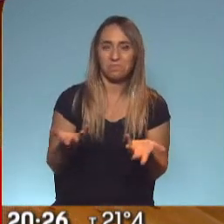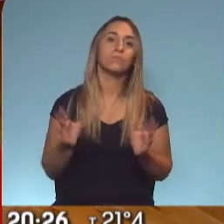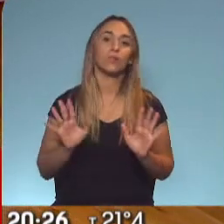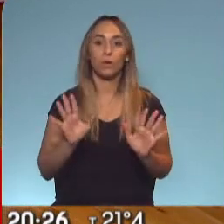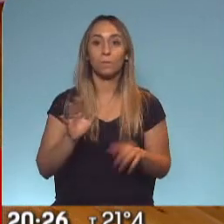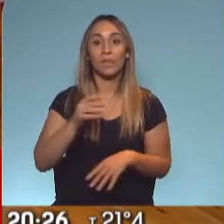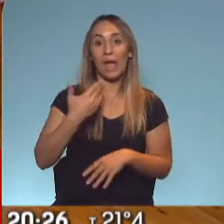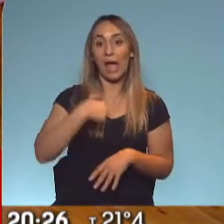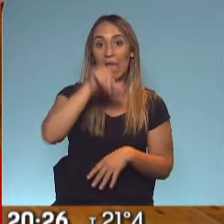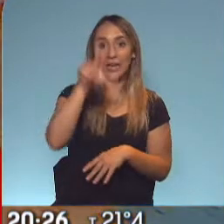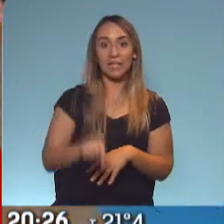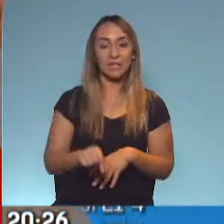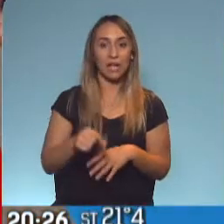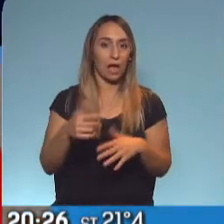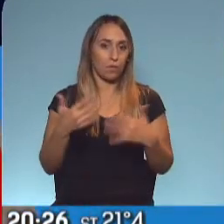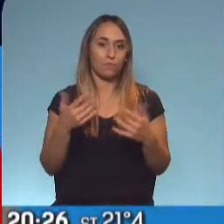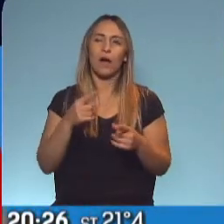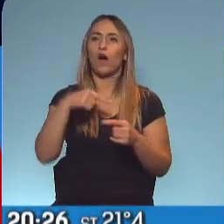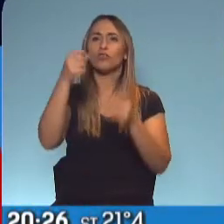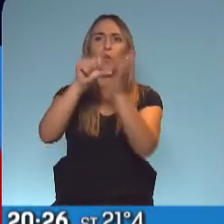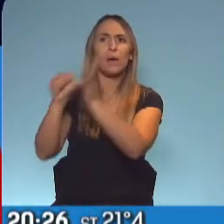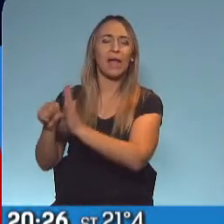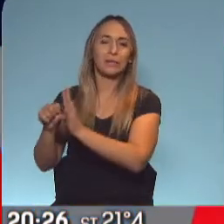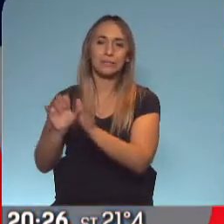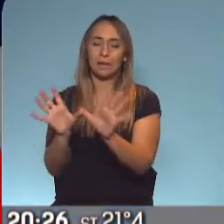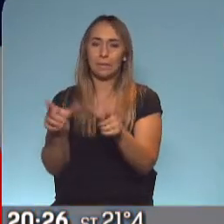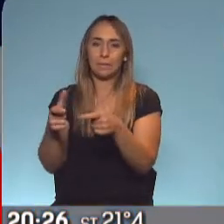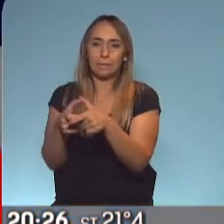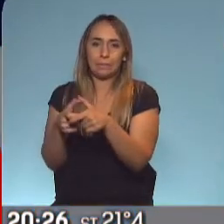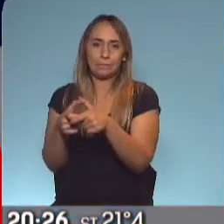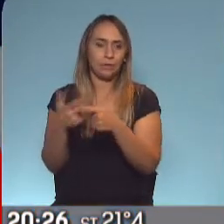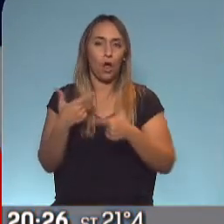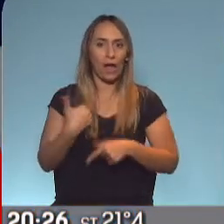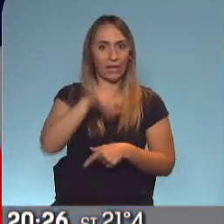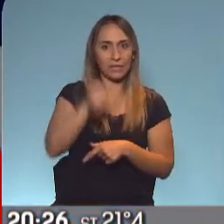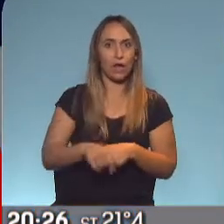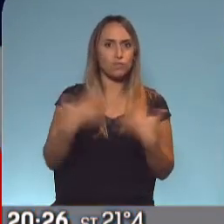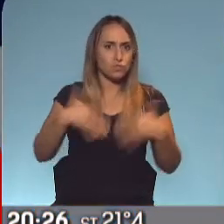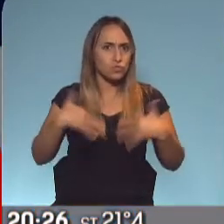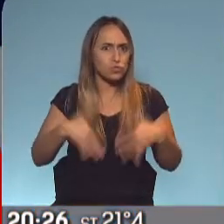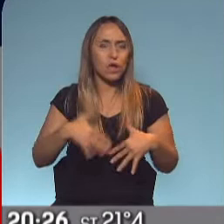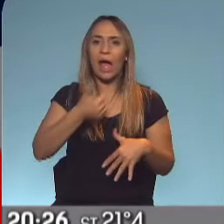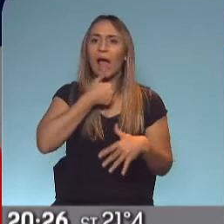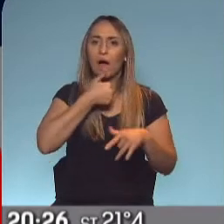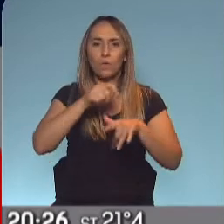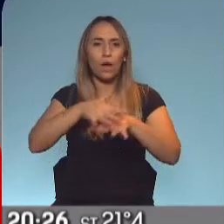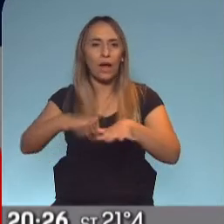país hídrico, Ajá. es un país que tiene, a diferencia de otros países del mundo, una gran ventaja con los acuíferos y reservas de agua dulce más grandes del mundo.